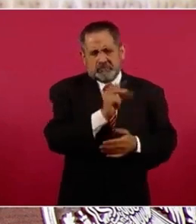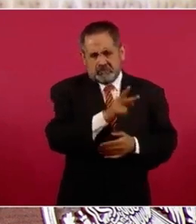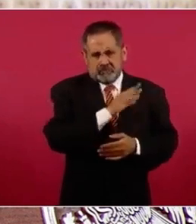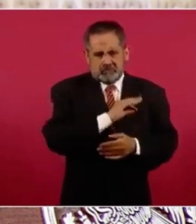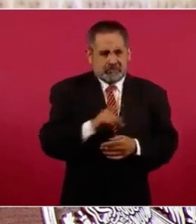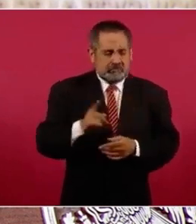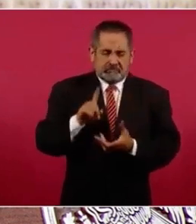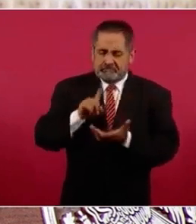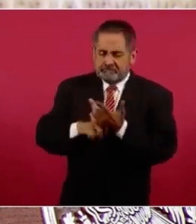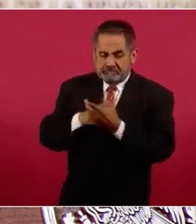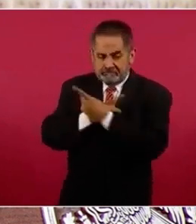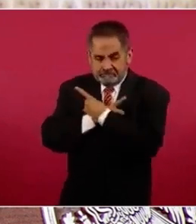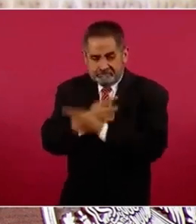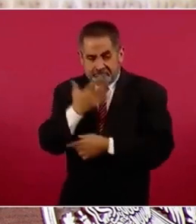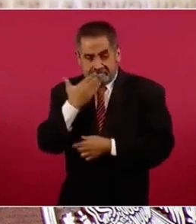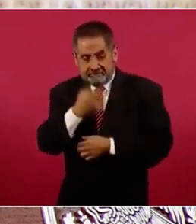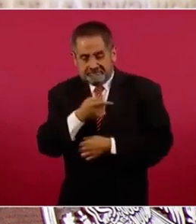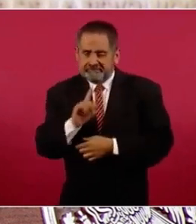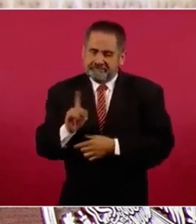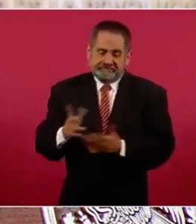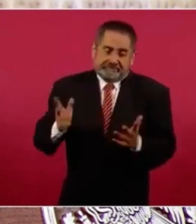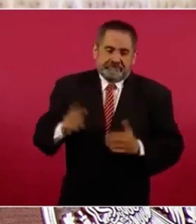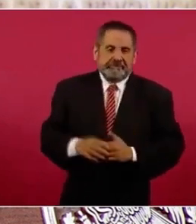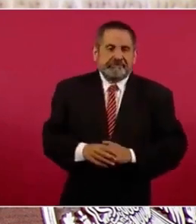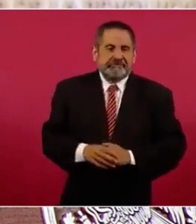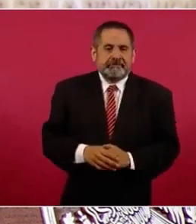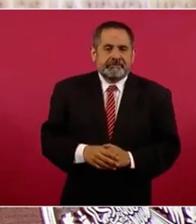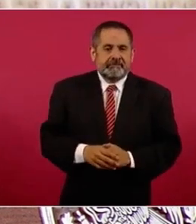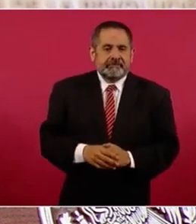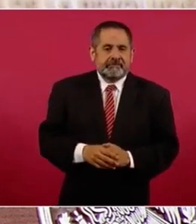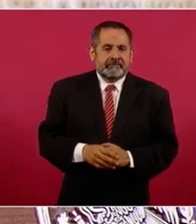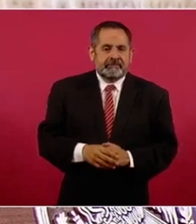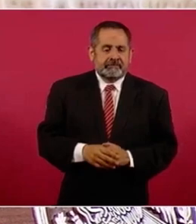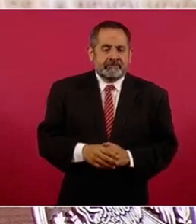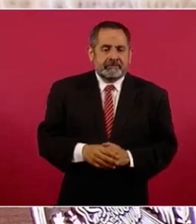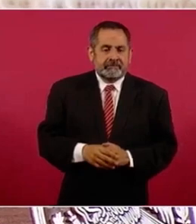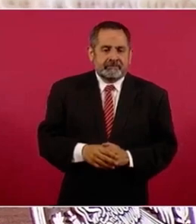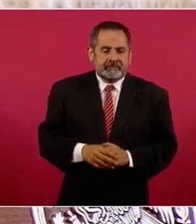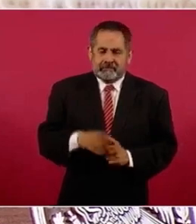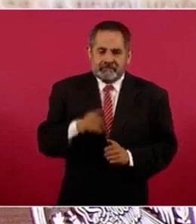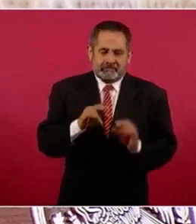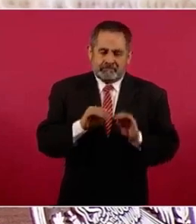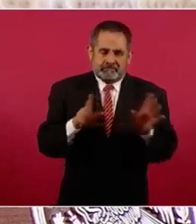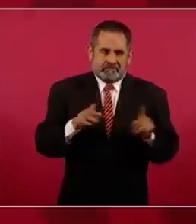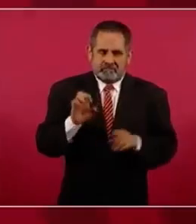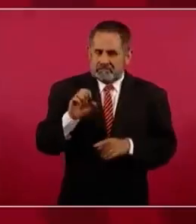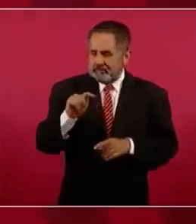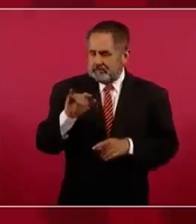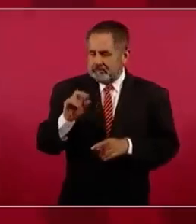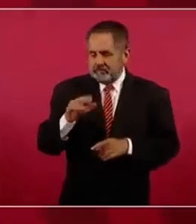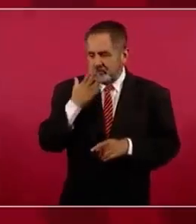pero no es moral, ¿eh? Sin duda.